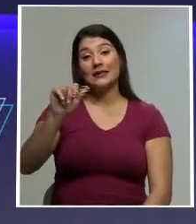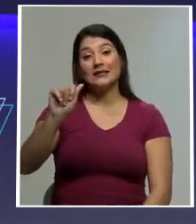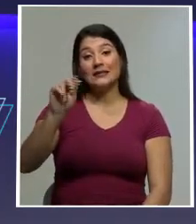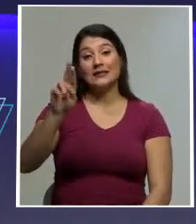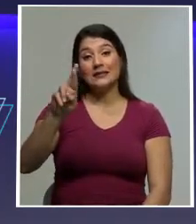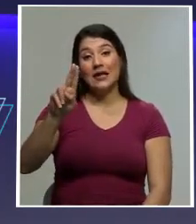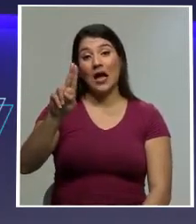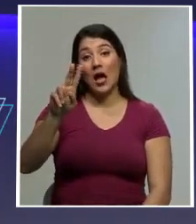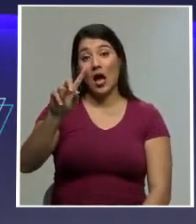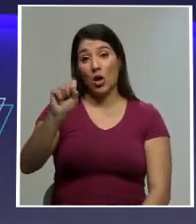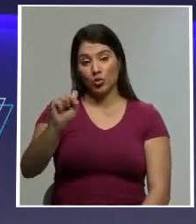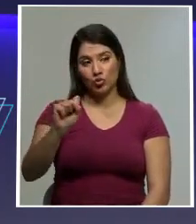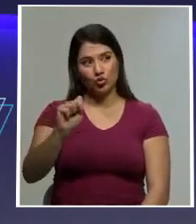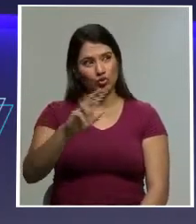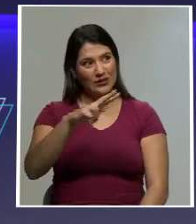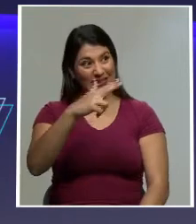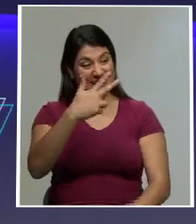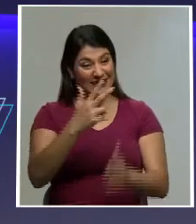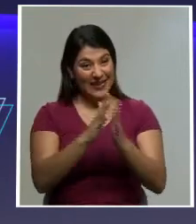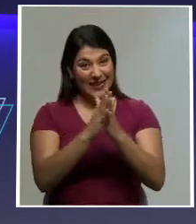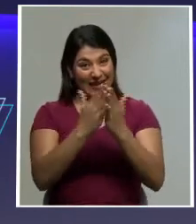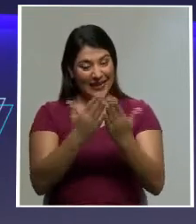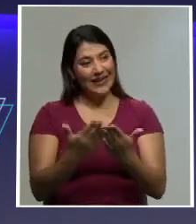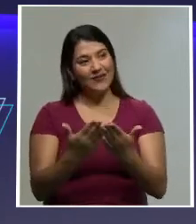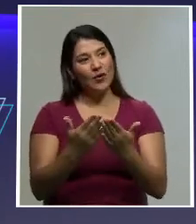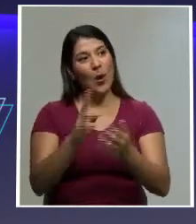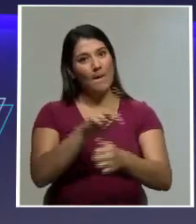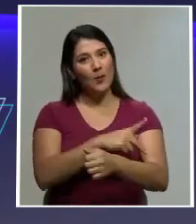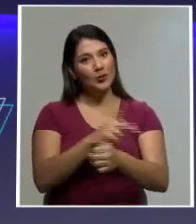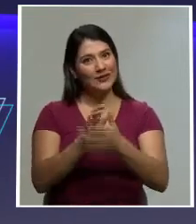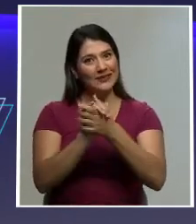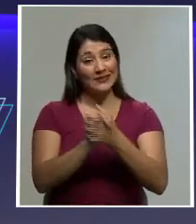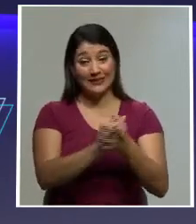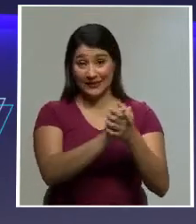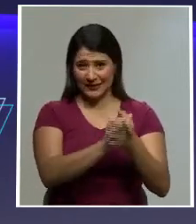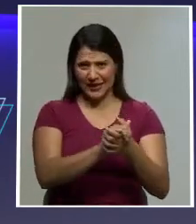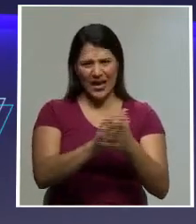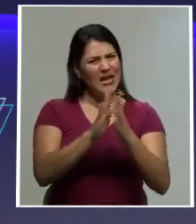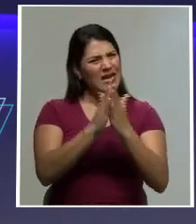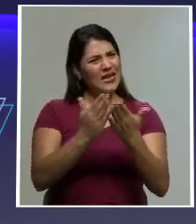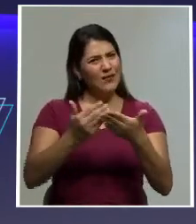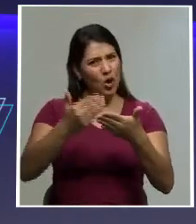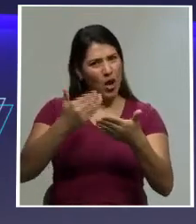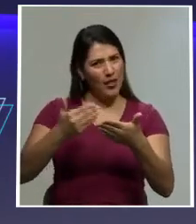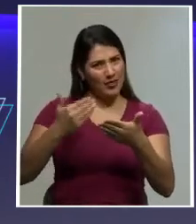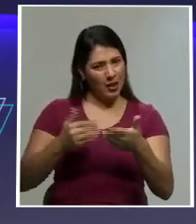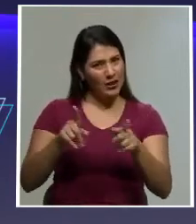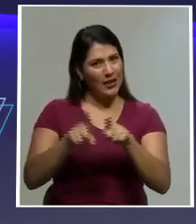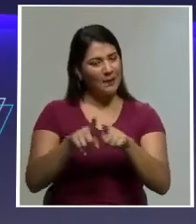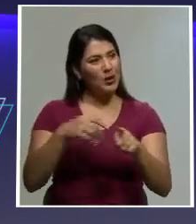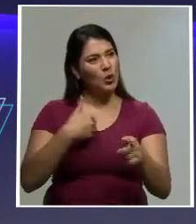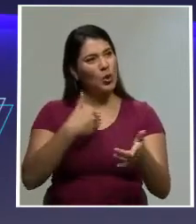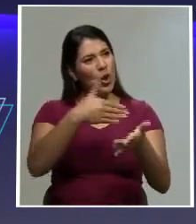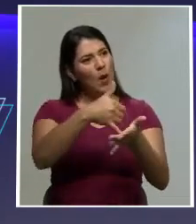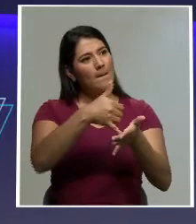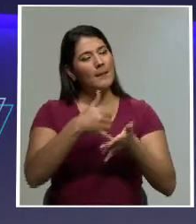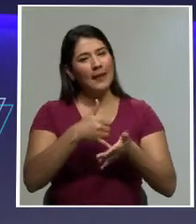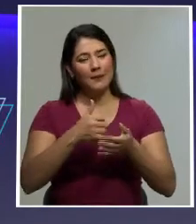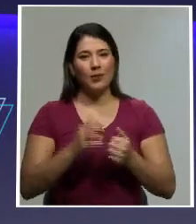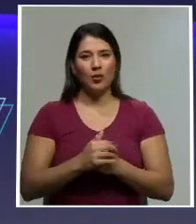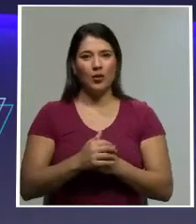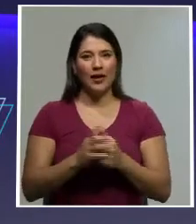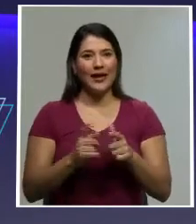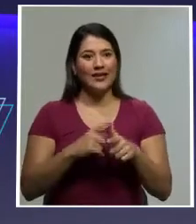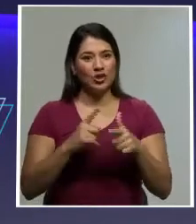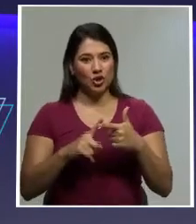es tu tercer libro de poesía y todos los anteriores, si no me equivoco, han sido premiados. ¿Cómo te encuentra